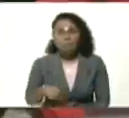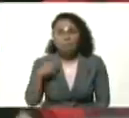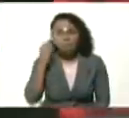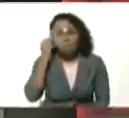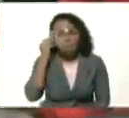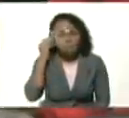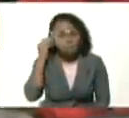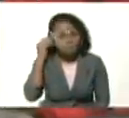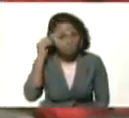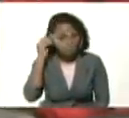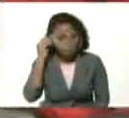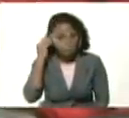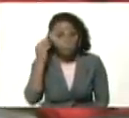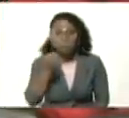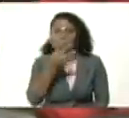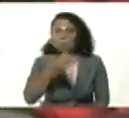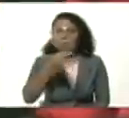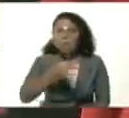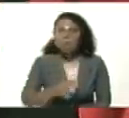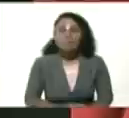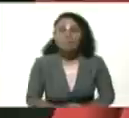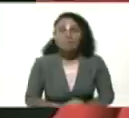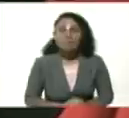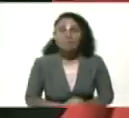Buenas tardes.